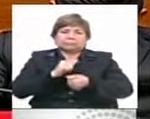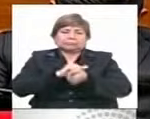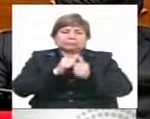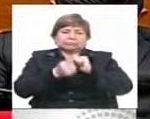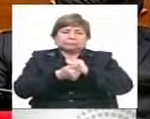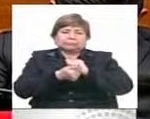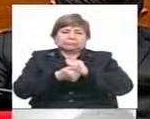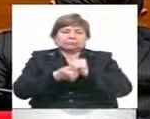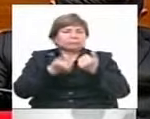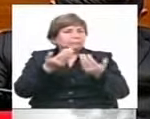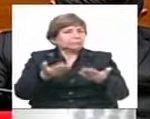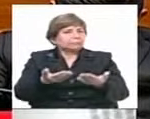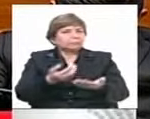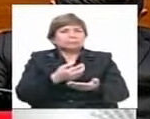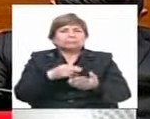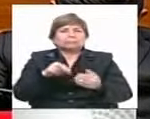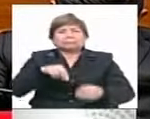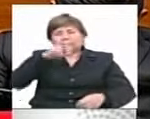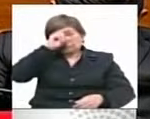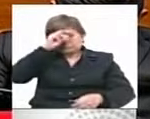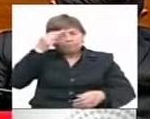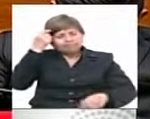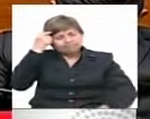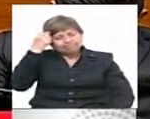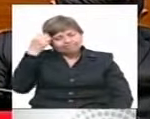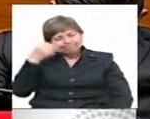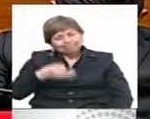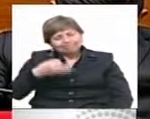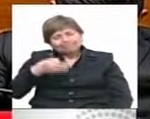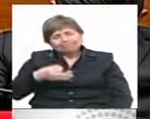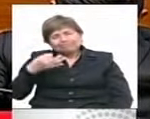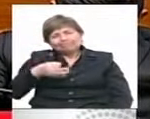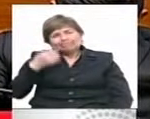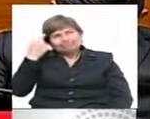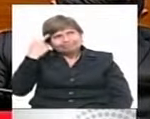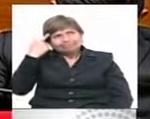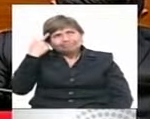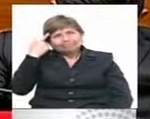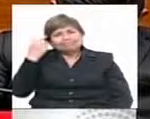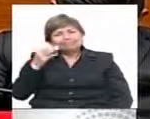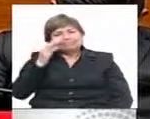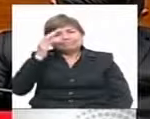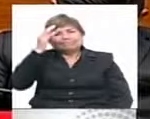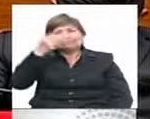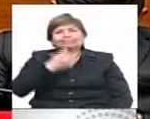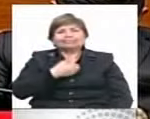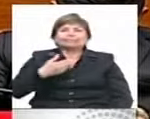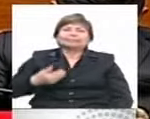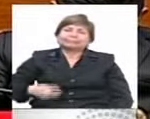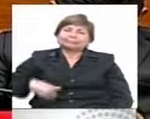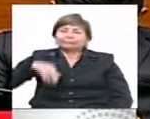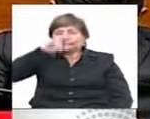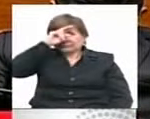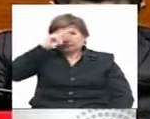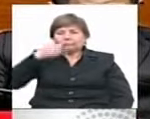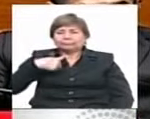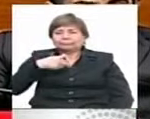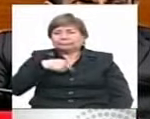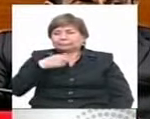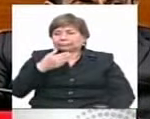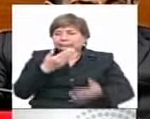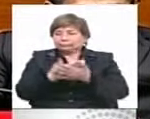que demanda el país, estoy convencido que hoy más que nunca el futuro de la gobernabilidad del Perú está en nuestras